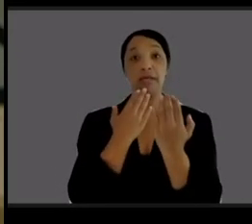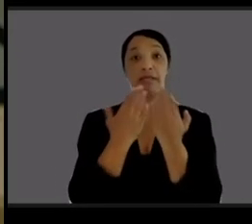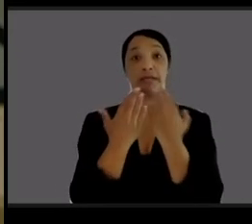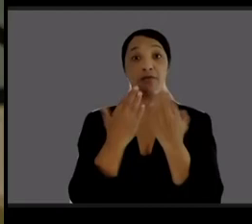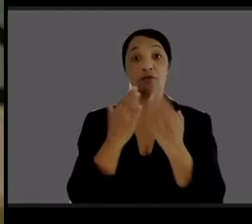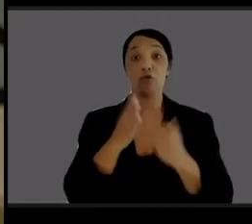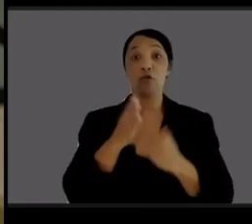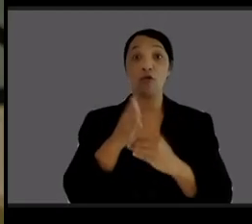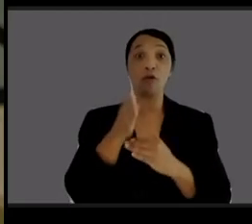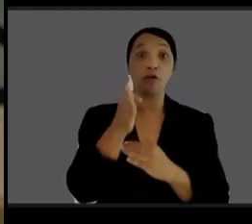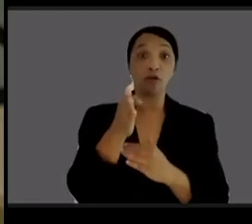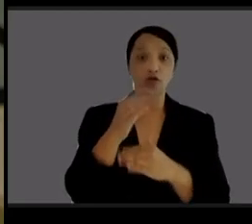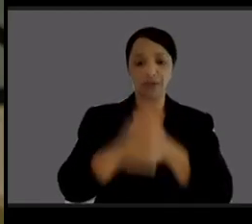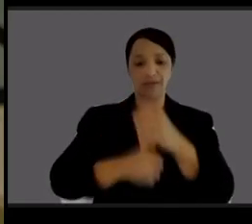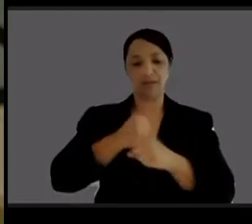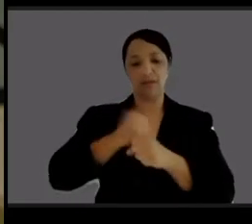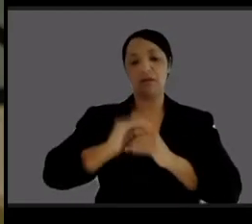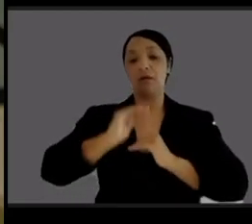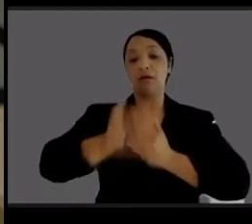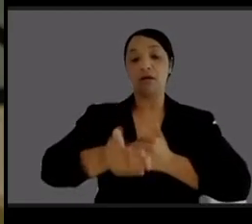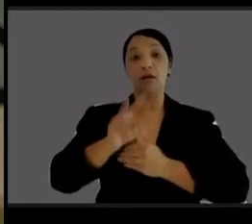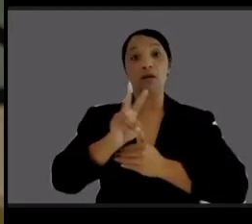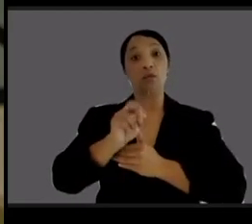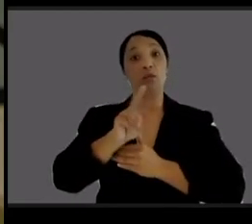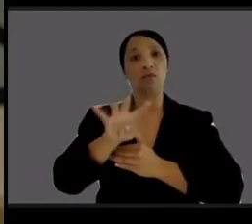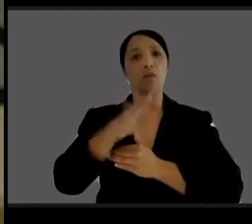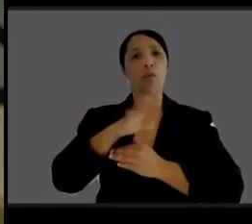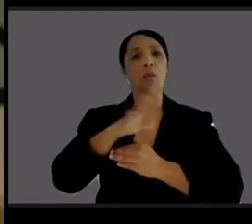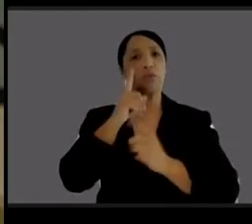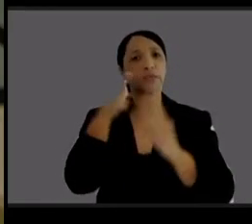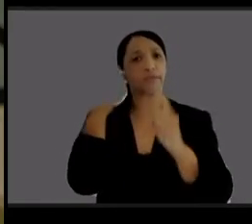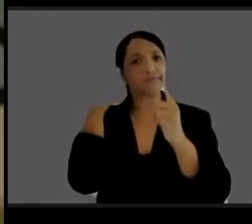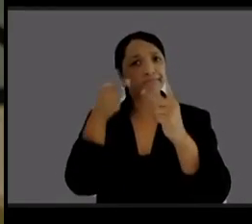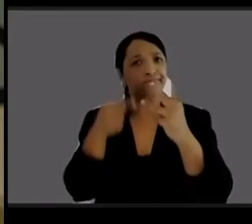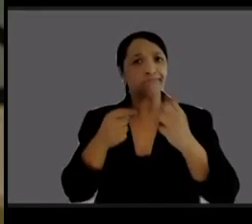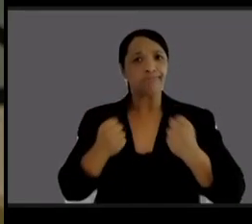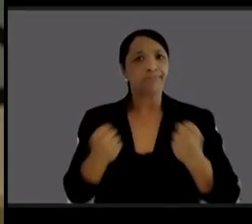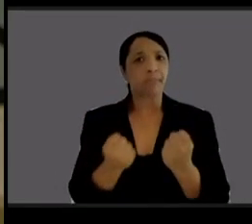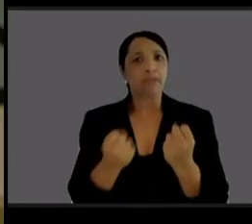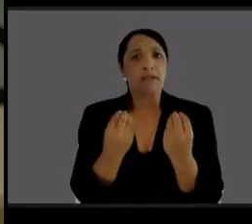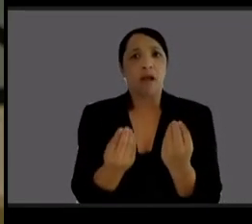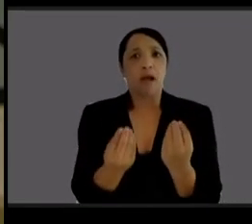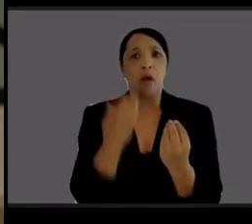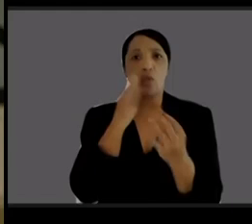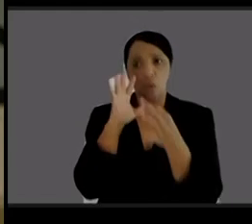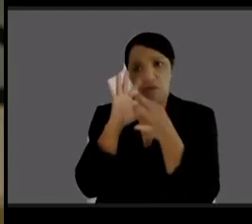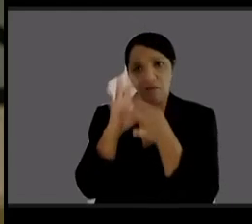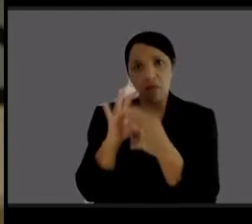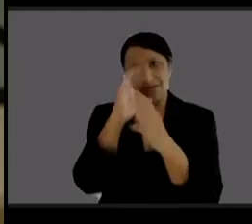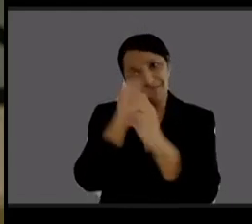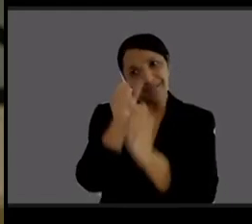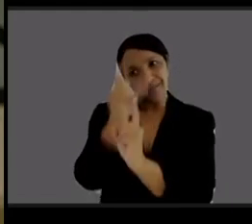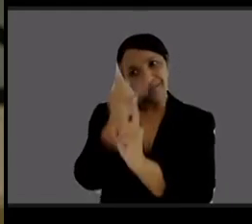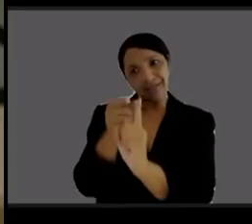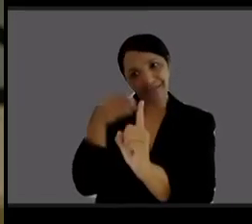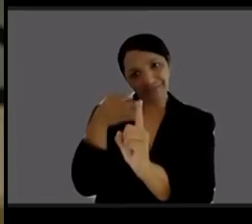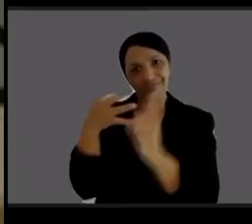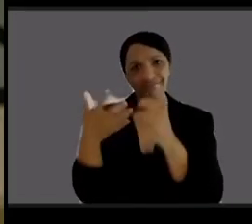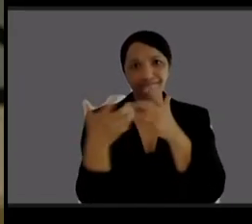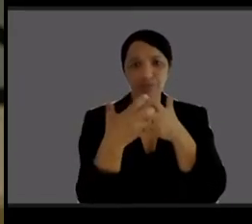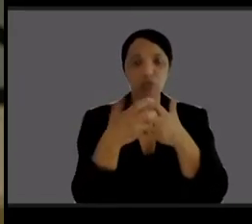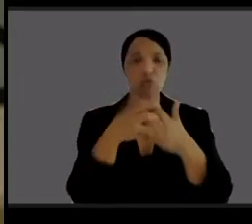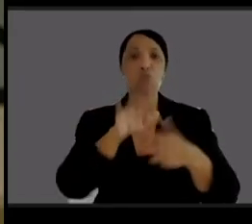recomendaciones preliminares que surgirán a finales de este año nos permitirán cumplir con este pacto digital